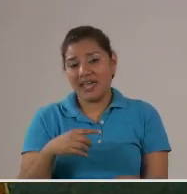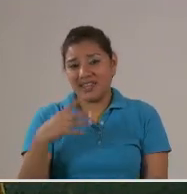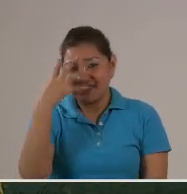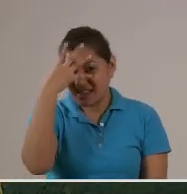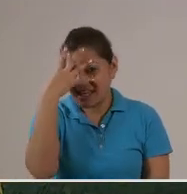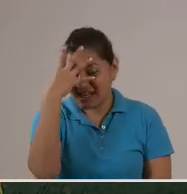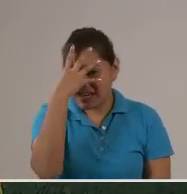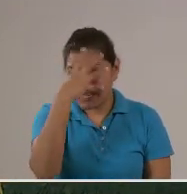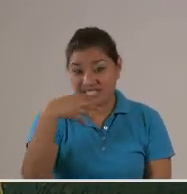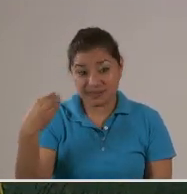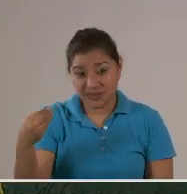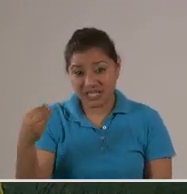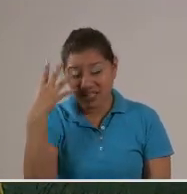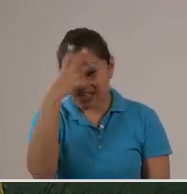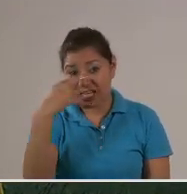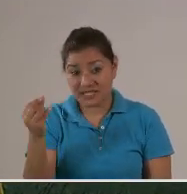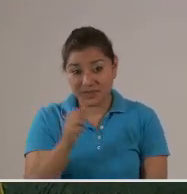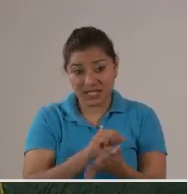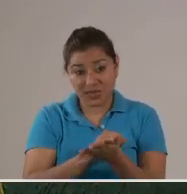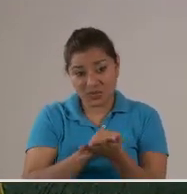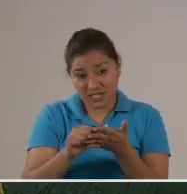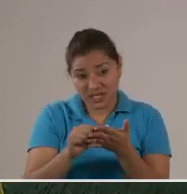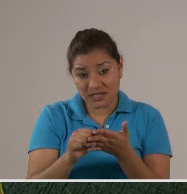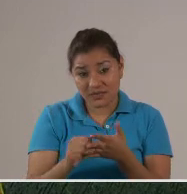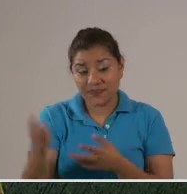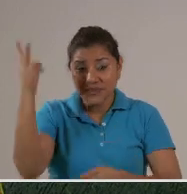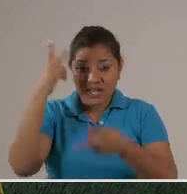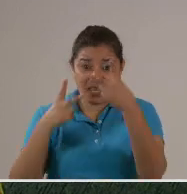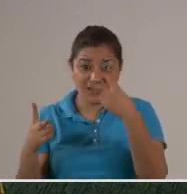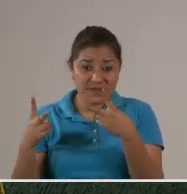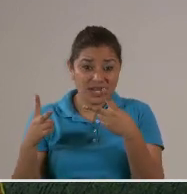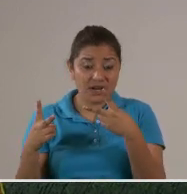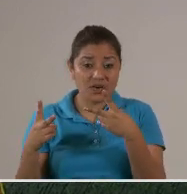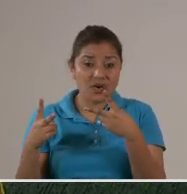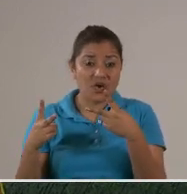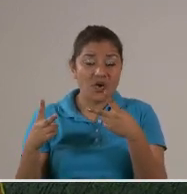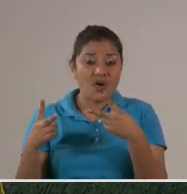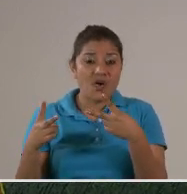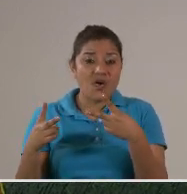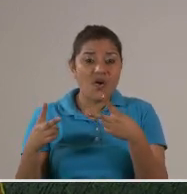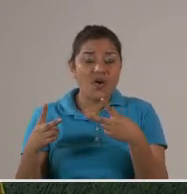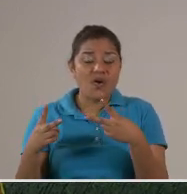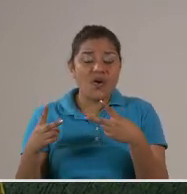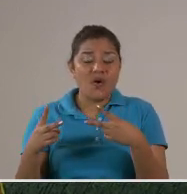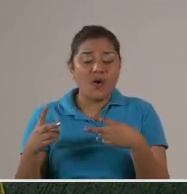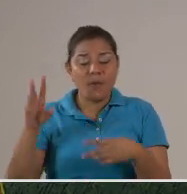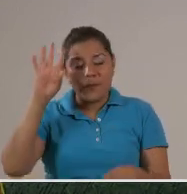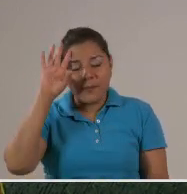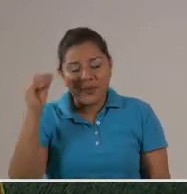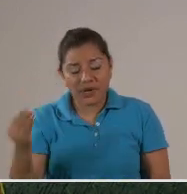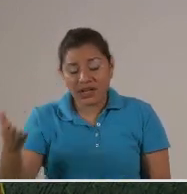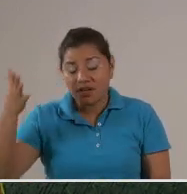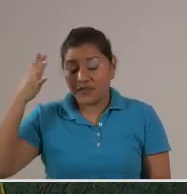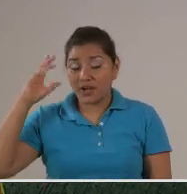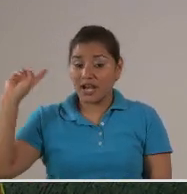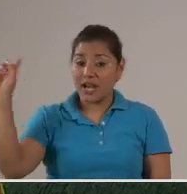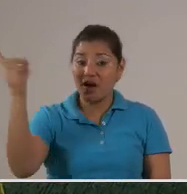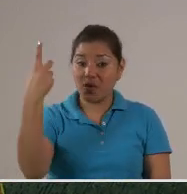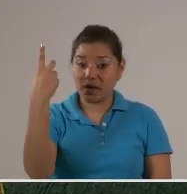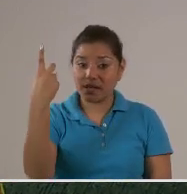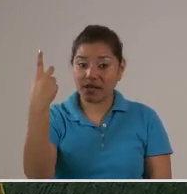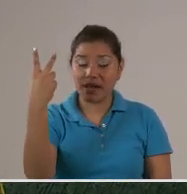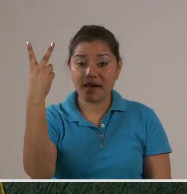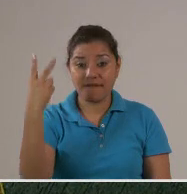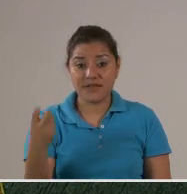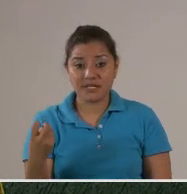ellos y llegó hasta su espíritu humano Esa es la única vez Óigame bien La única vez que la iglesia